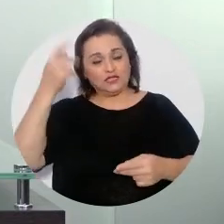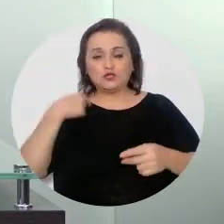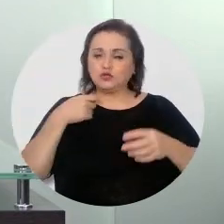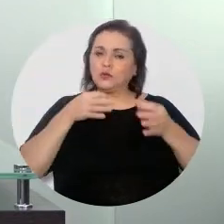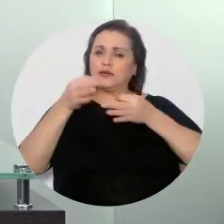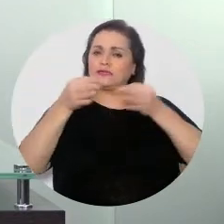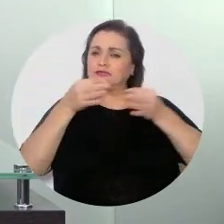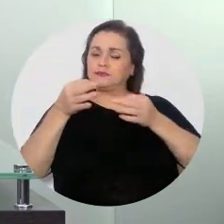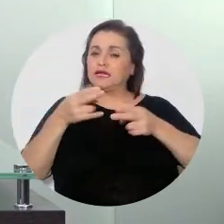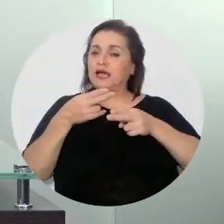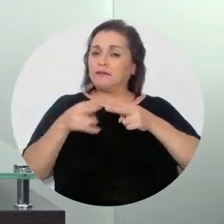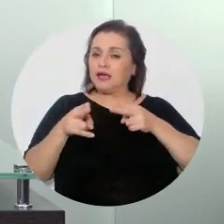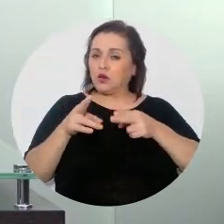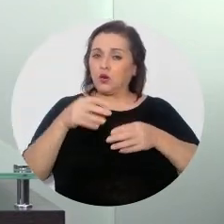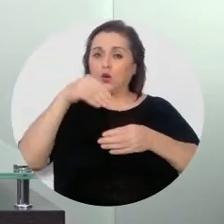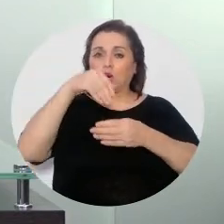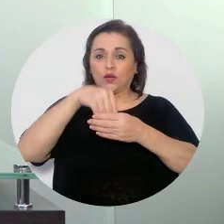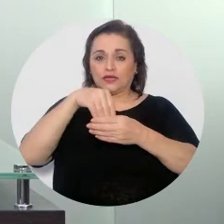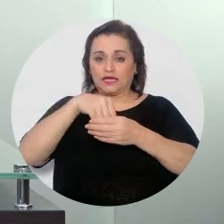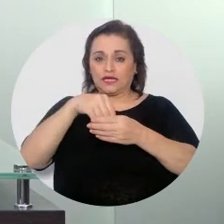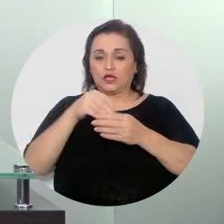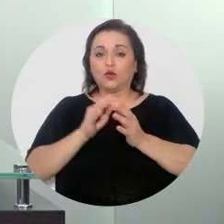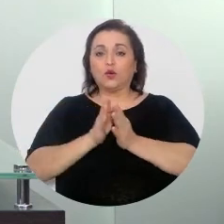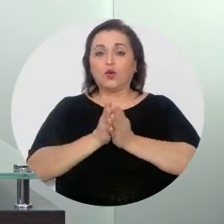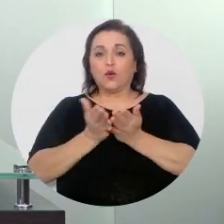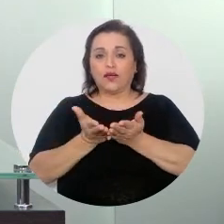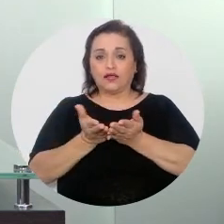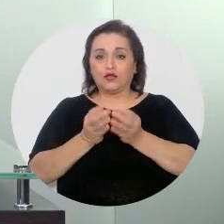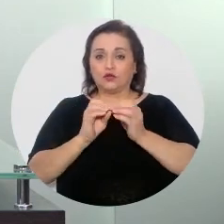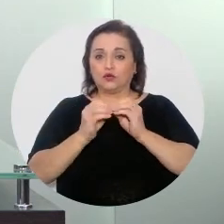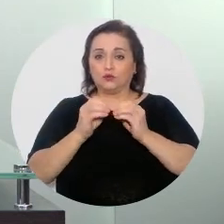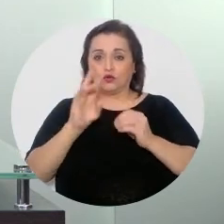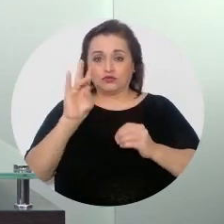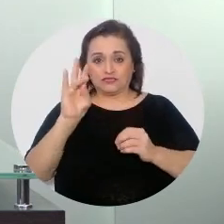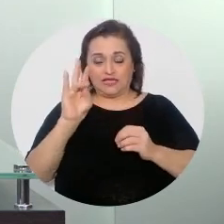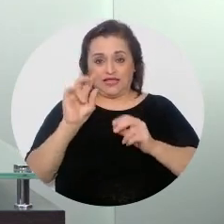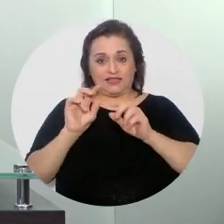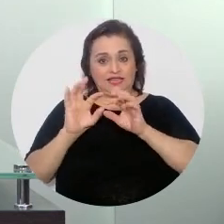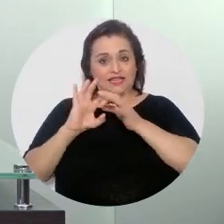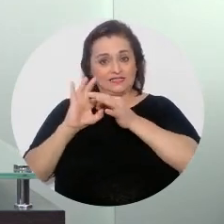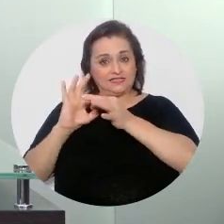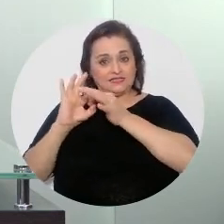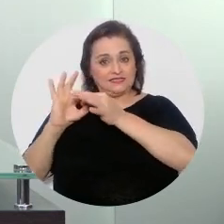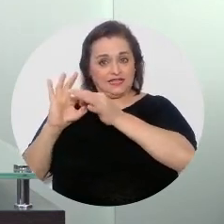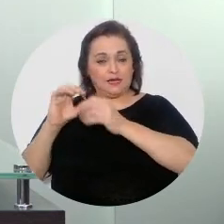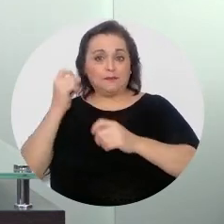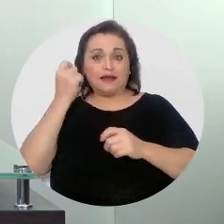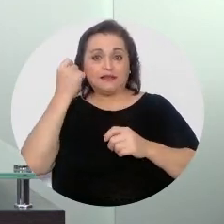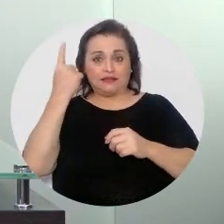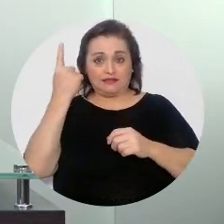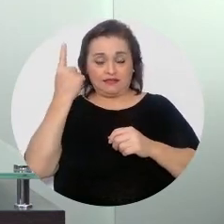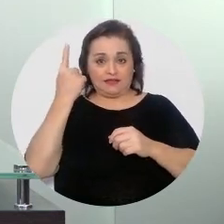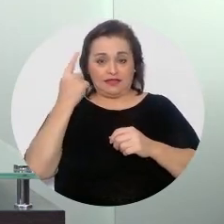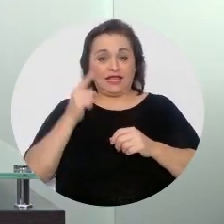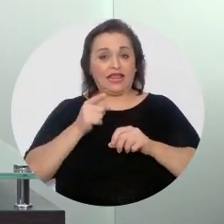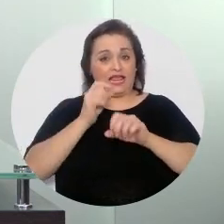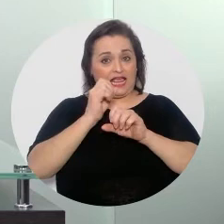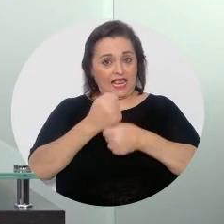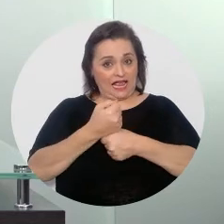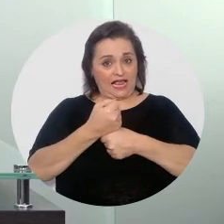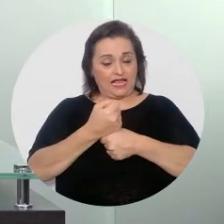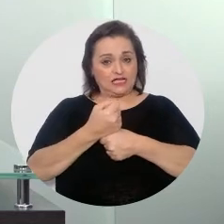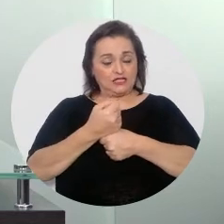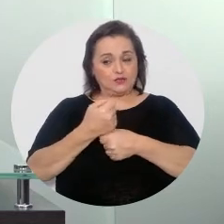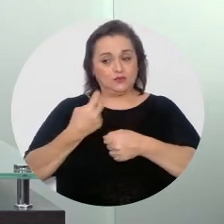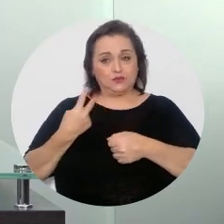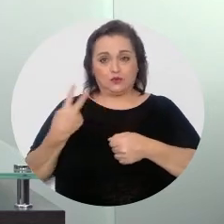haré una breve explicación del contenido del cuaderno número 7 de la serie Para Entender, en